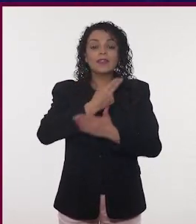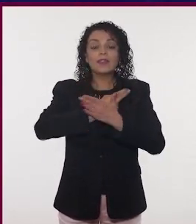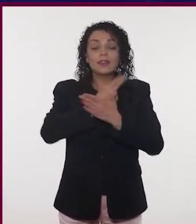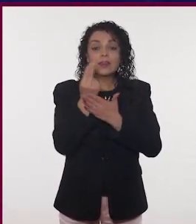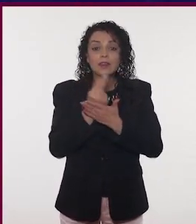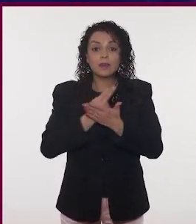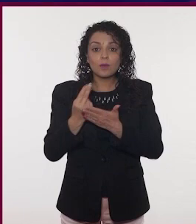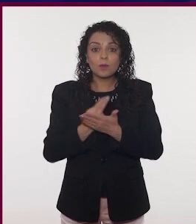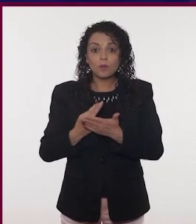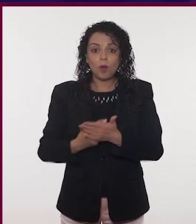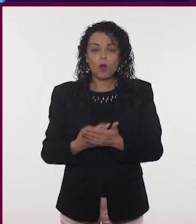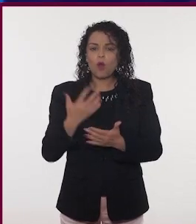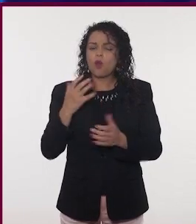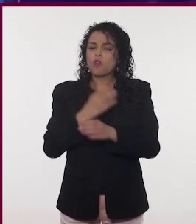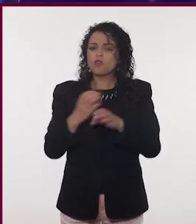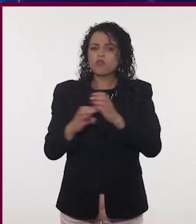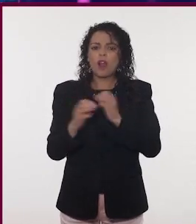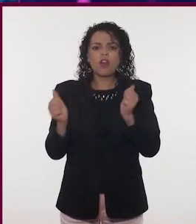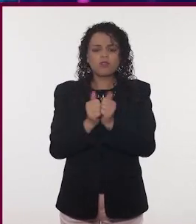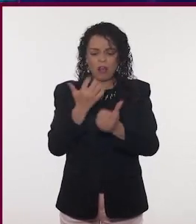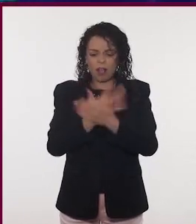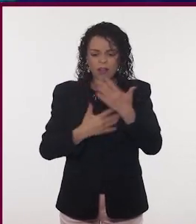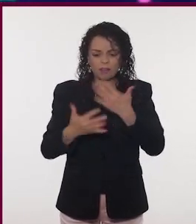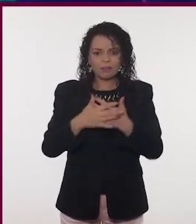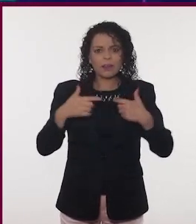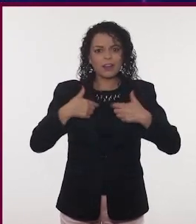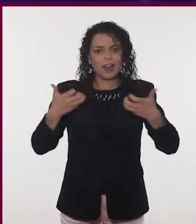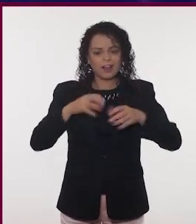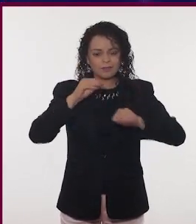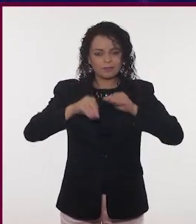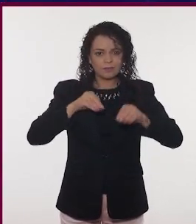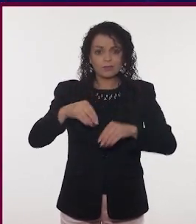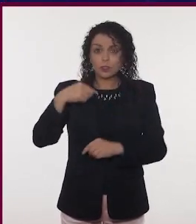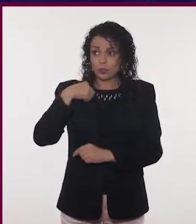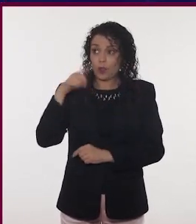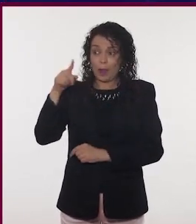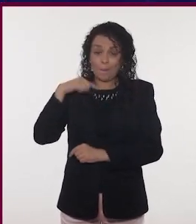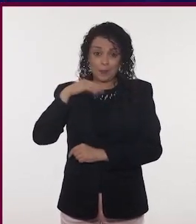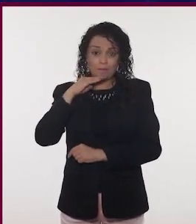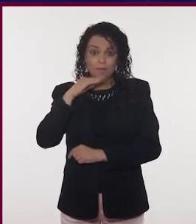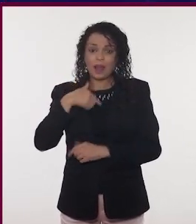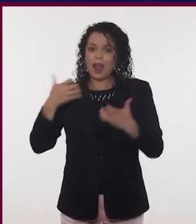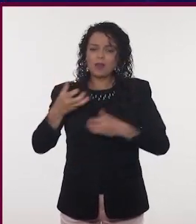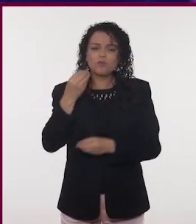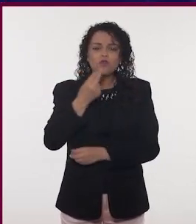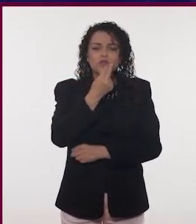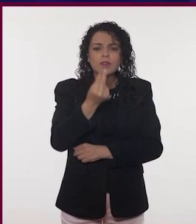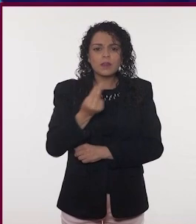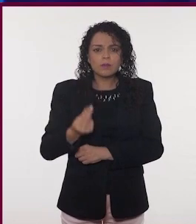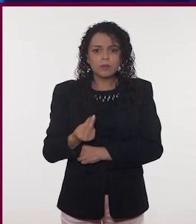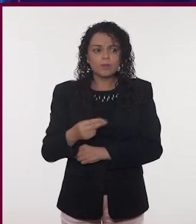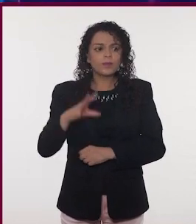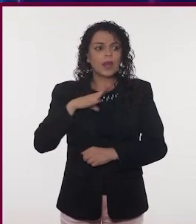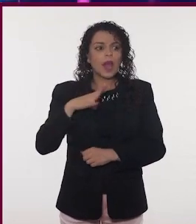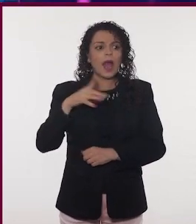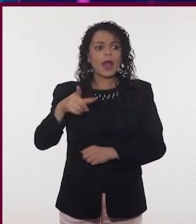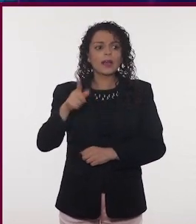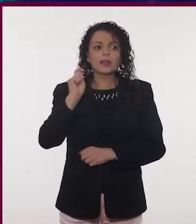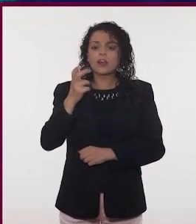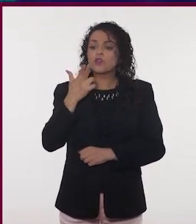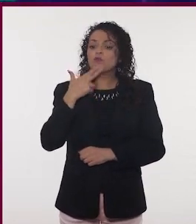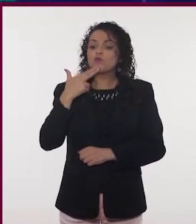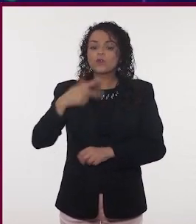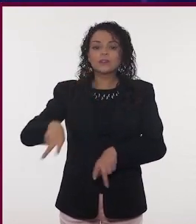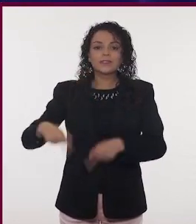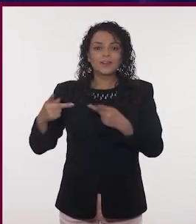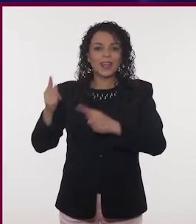hacer manualidades. De hecho, a mi mamá le hice miles de dibujos. Le hice también, teníamos una tienda de una dulcería, entonces